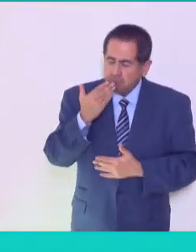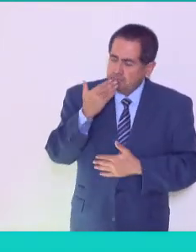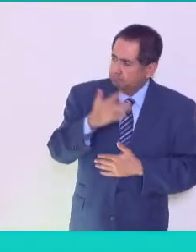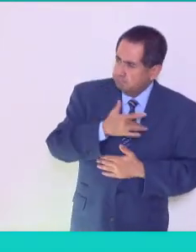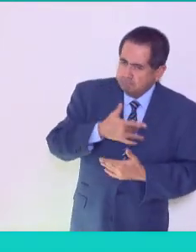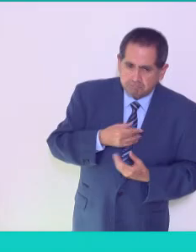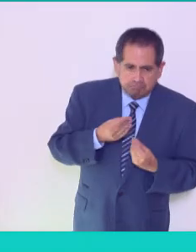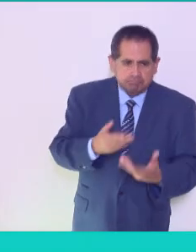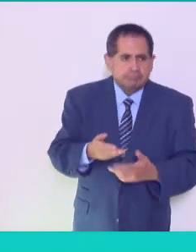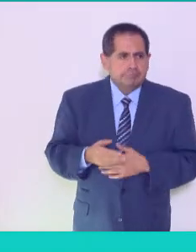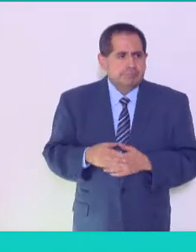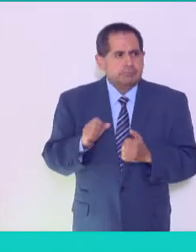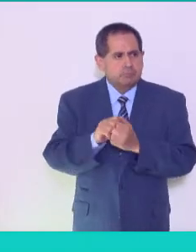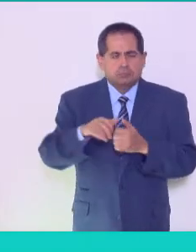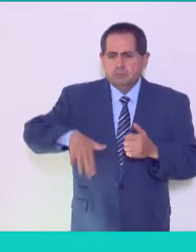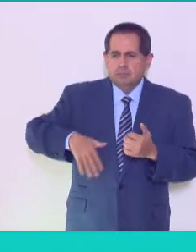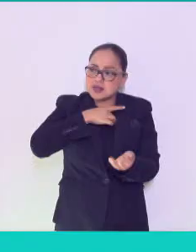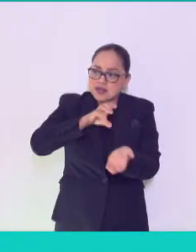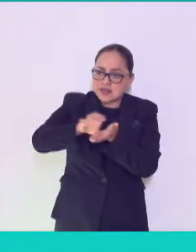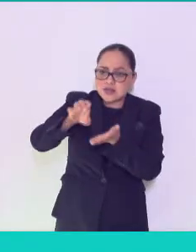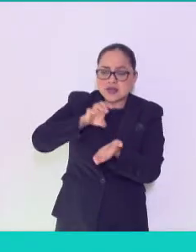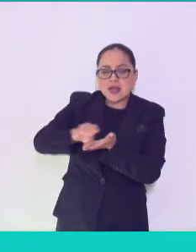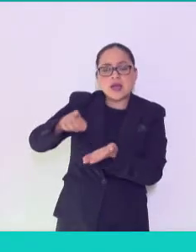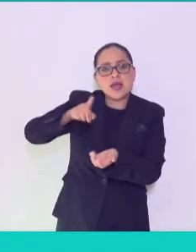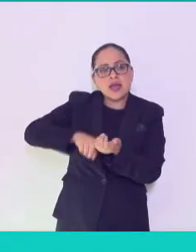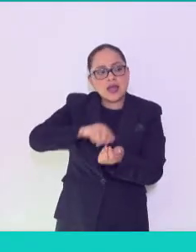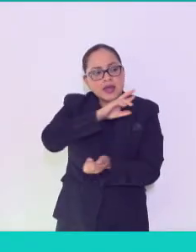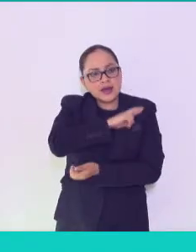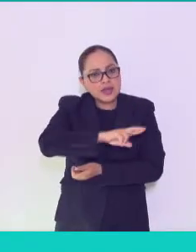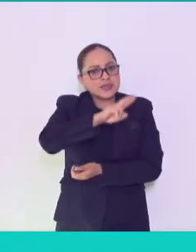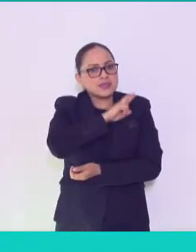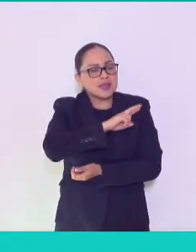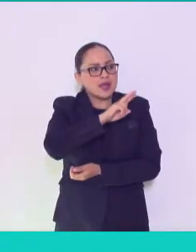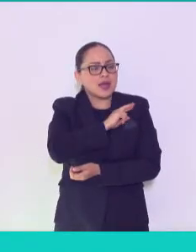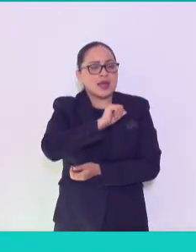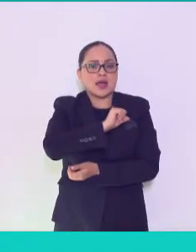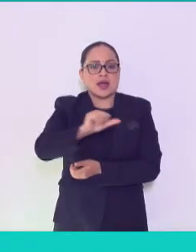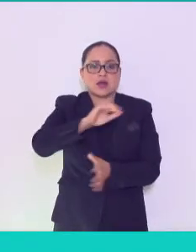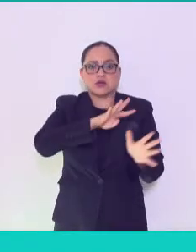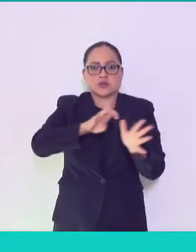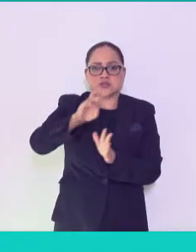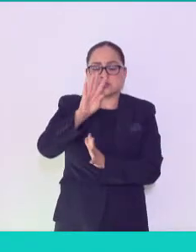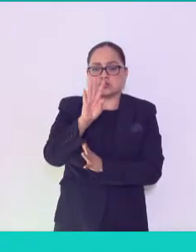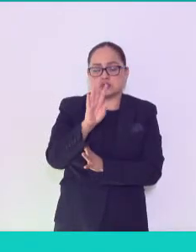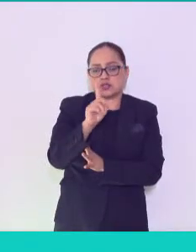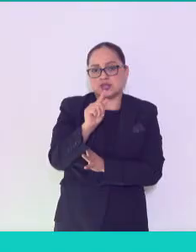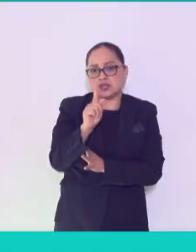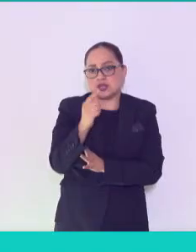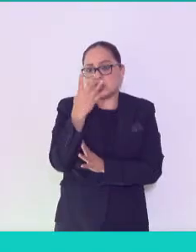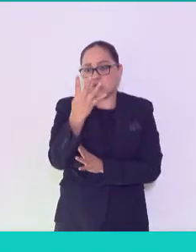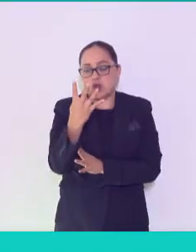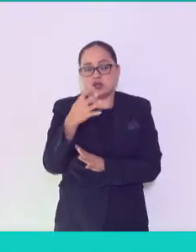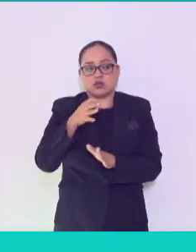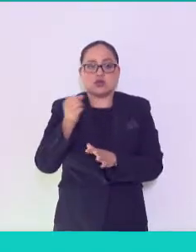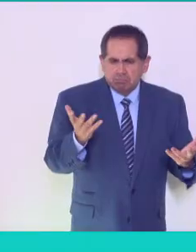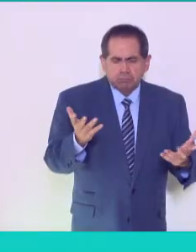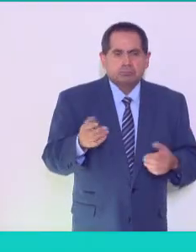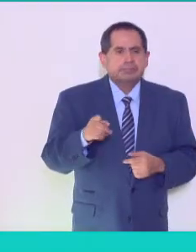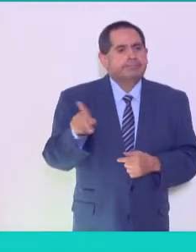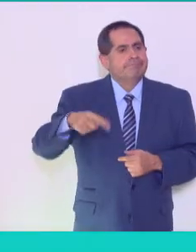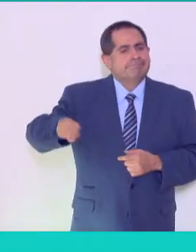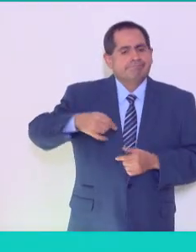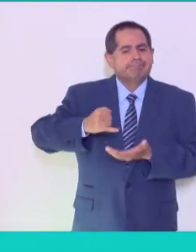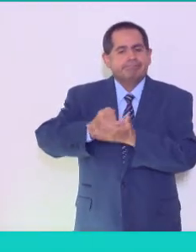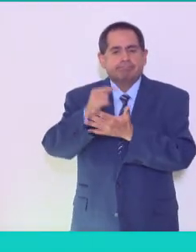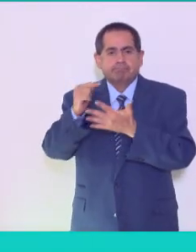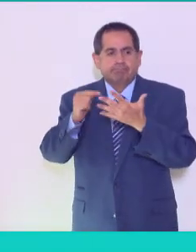total por más de 4 millones 554 mil pesos hagadera en seis años de la cual se cobrará un poco más de un millón 441 mil pesos